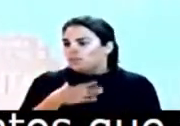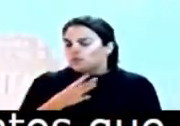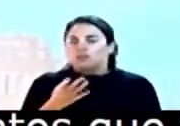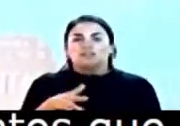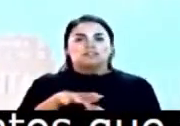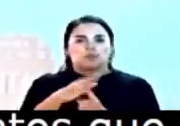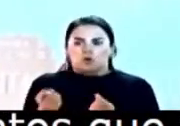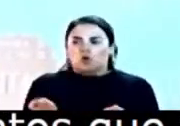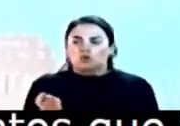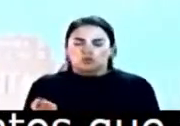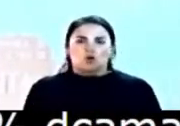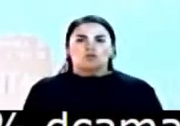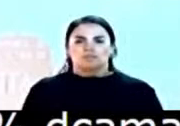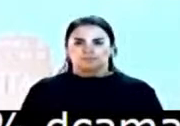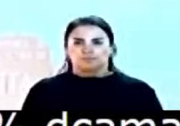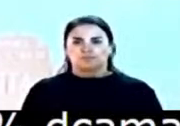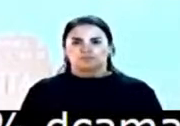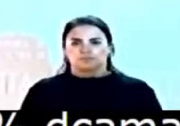situación está controlada.